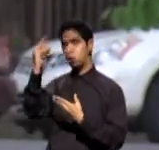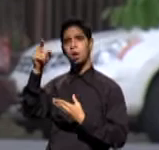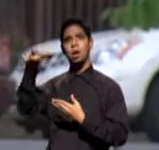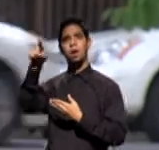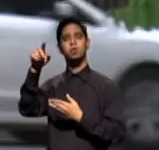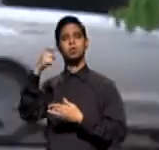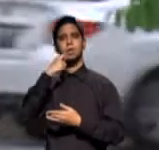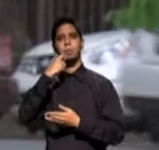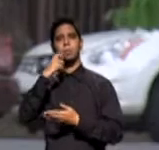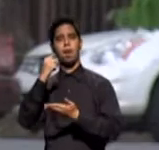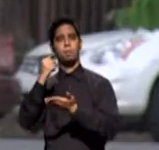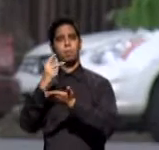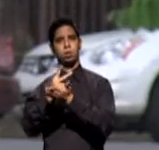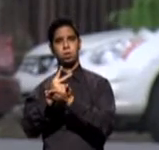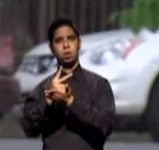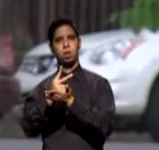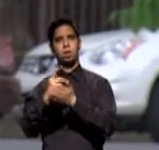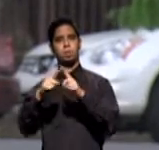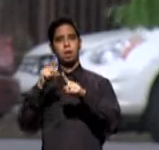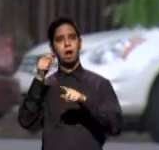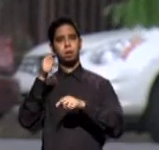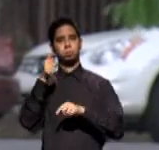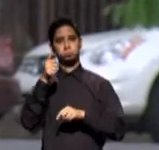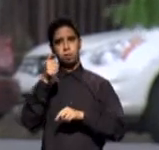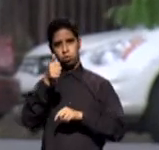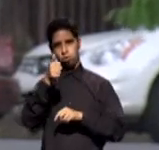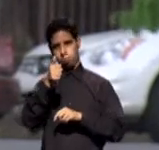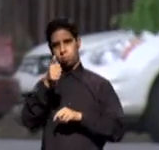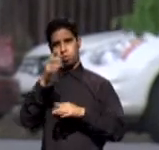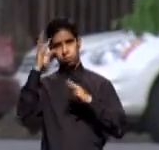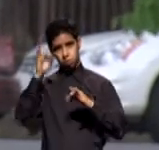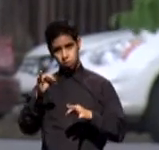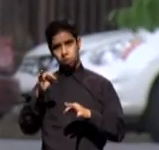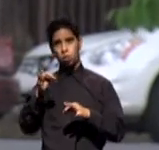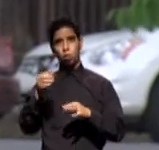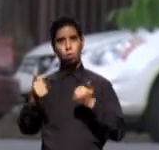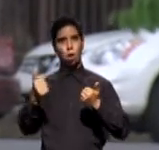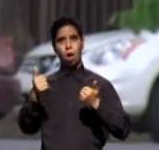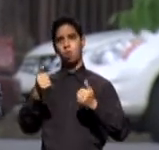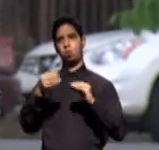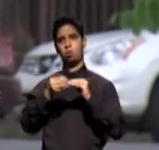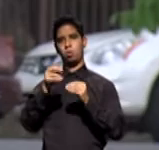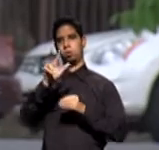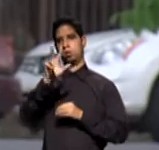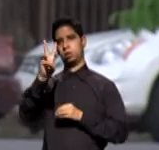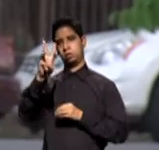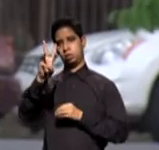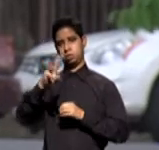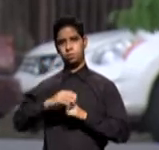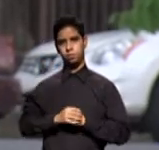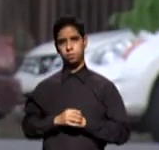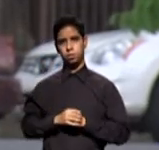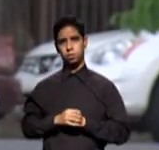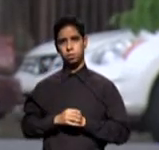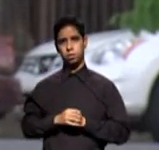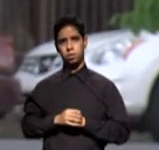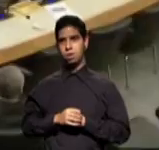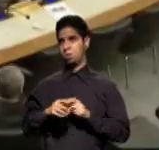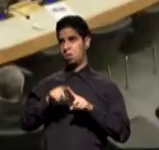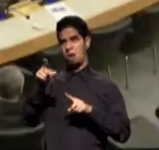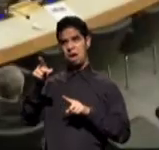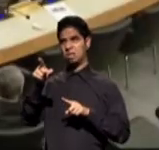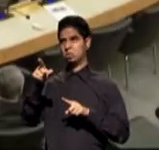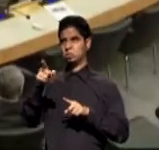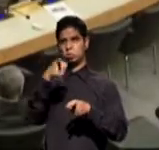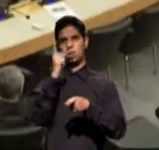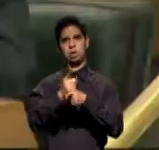una resolución para la autodeterminación y ha sido la número 36. Este calificó esa acción como inefectiva.